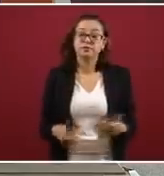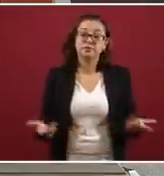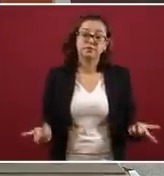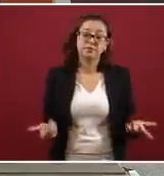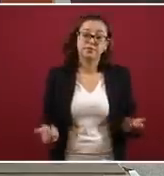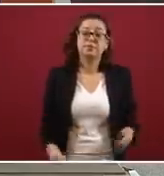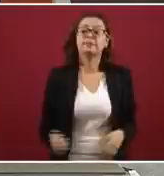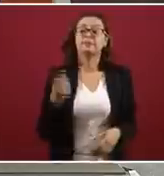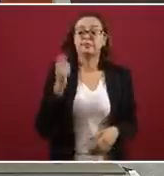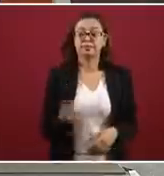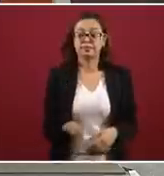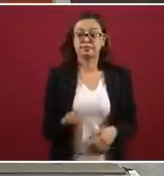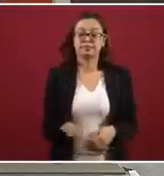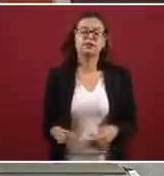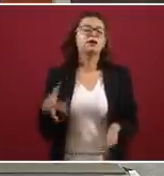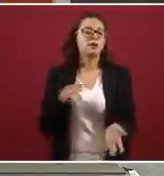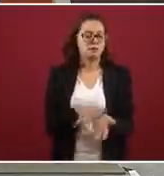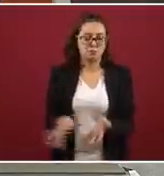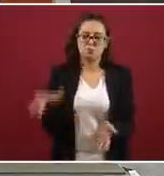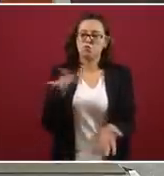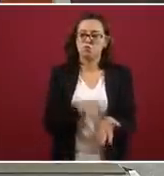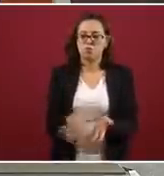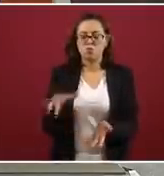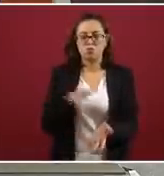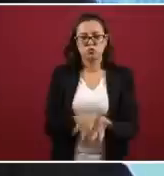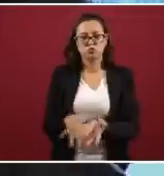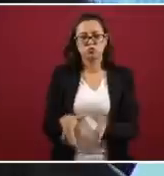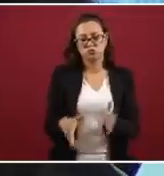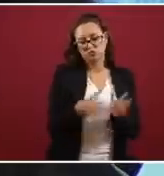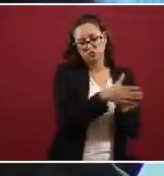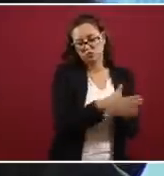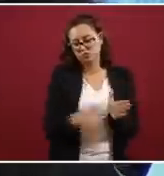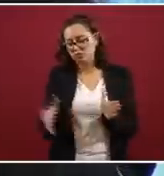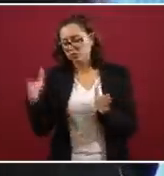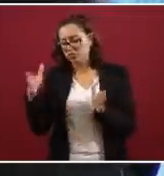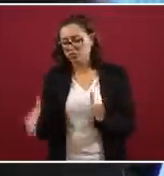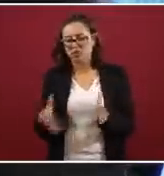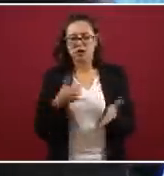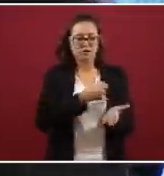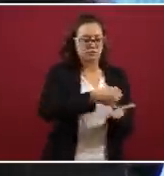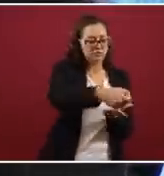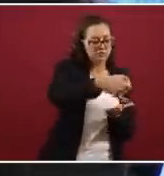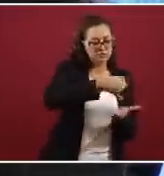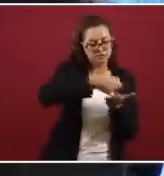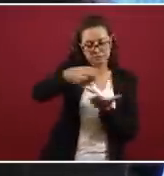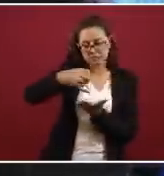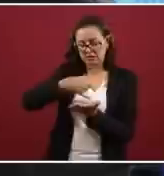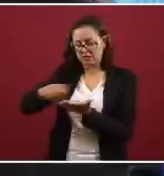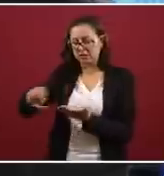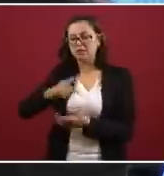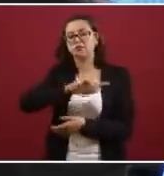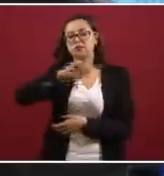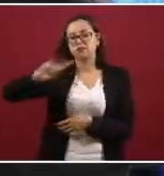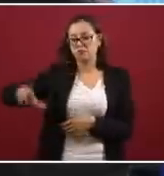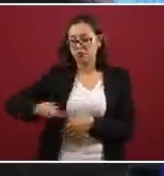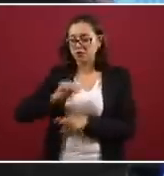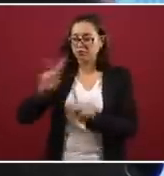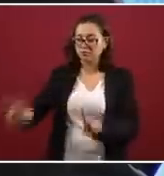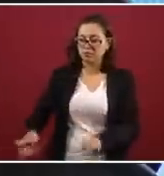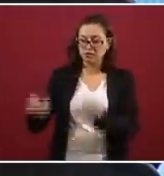significa esto? Un apoyo tanto en la fase productiva como en la fase de